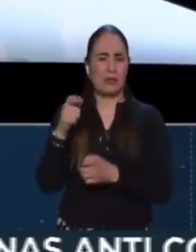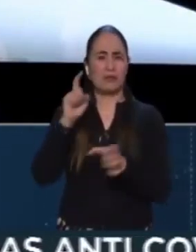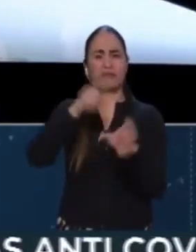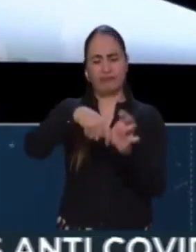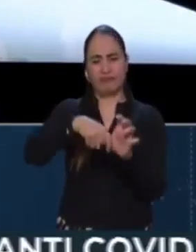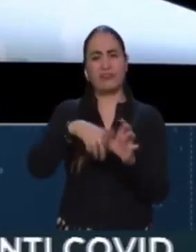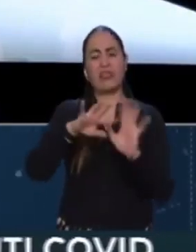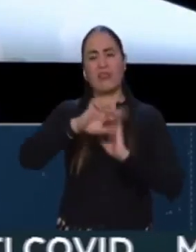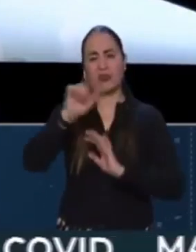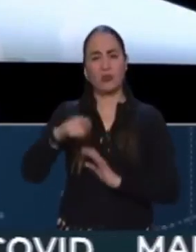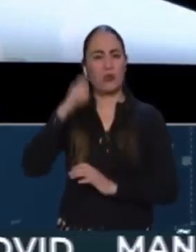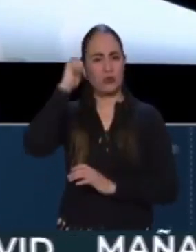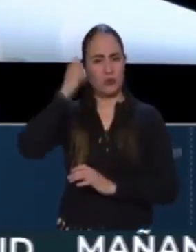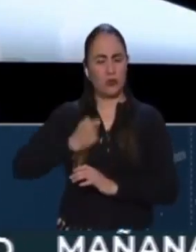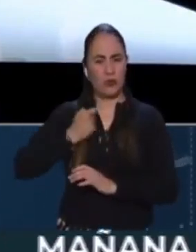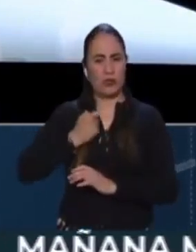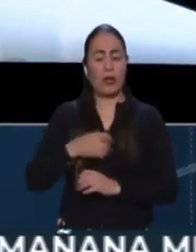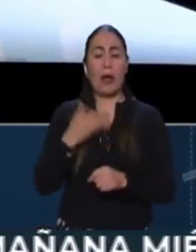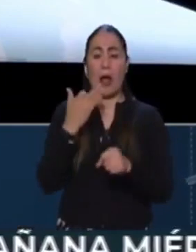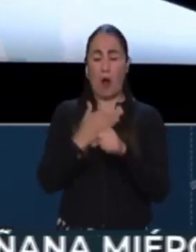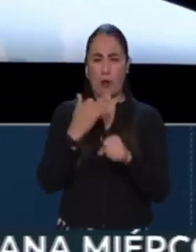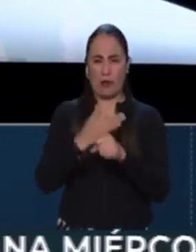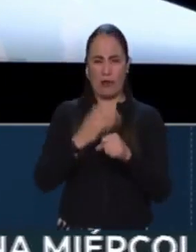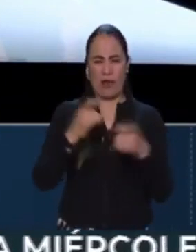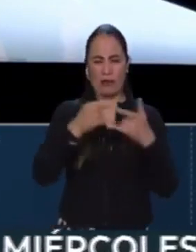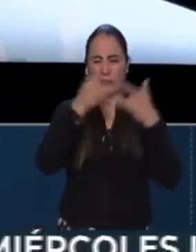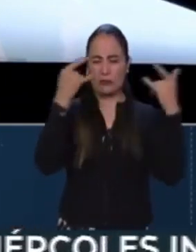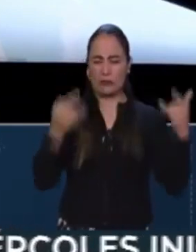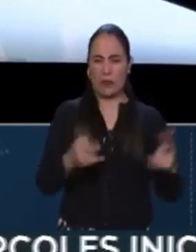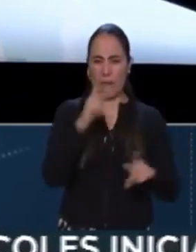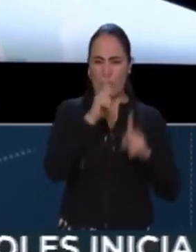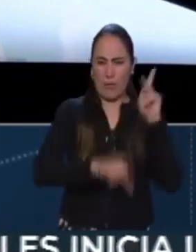jubilar. Pero acá yo creo que es la primera parte de esta historia,